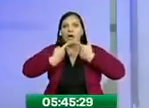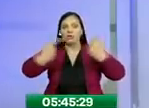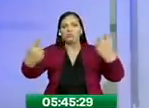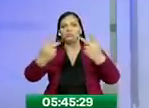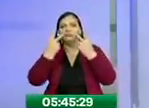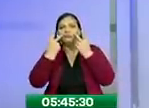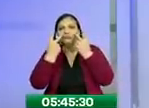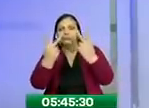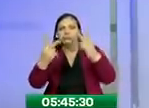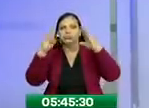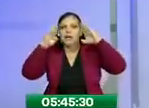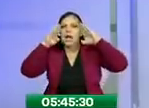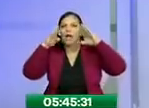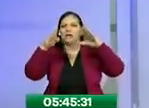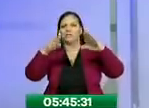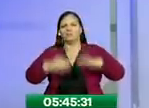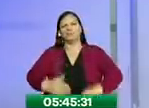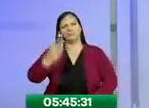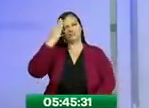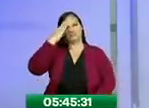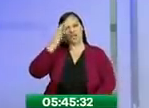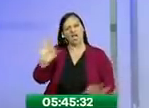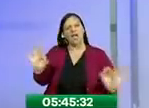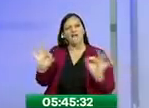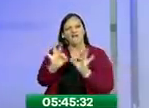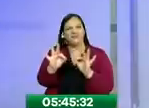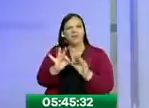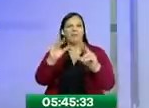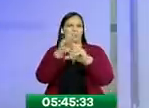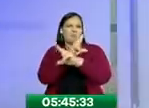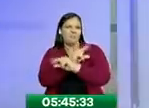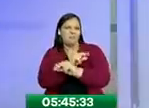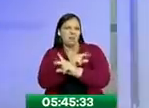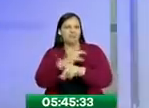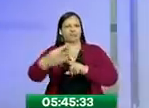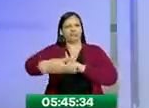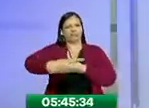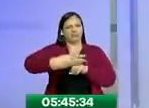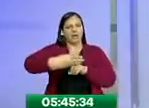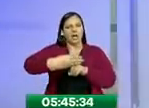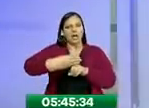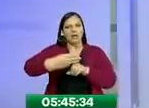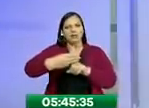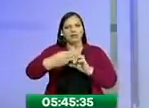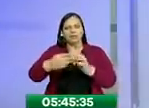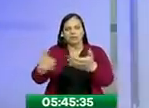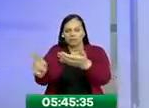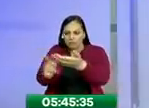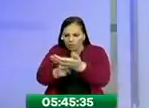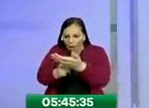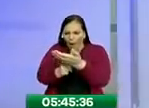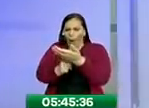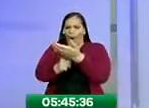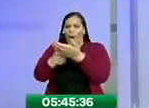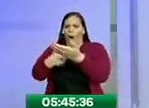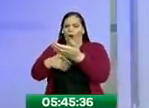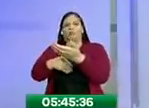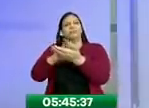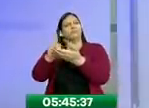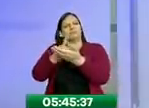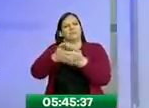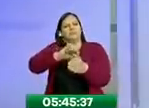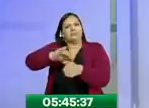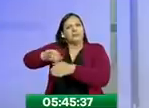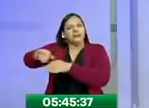oficial. Hay muchos videos, muchos audios, muchas imágenes que están pasando que no responden a la realidad. Así que antes de